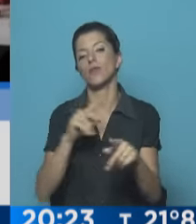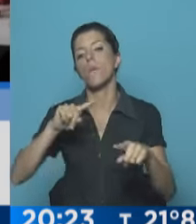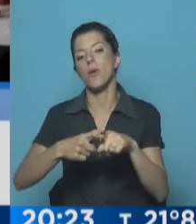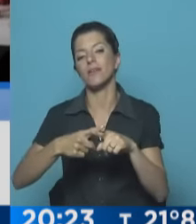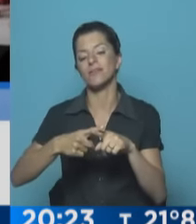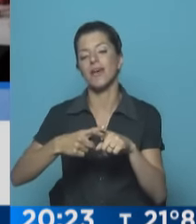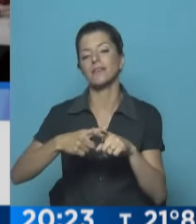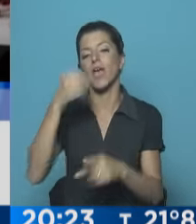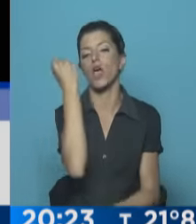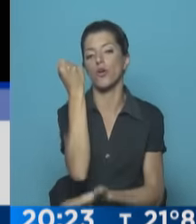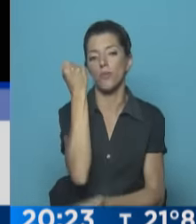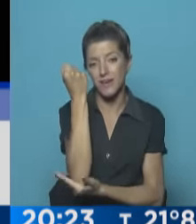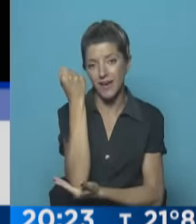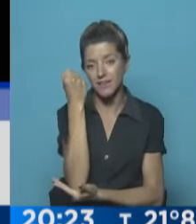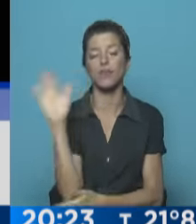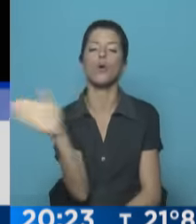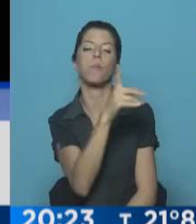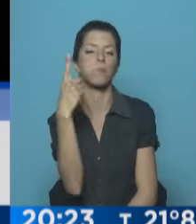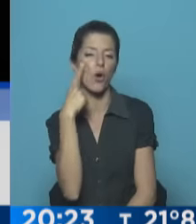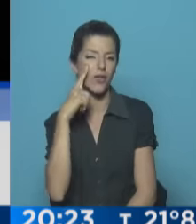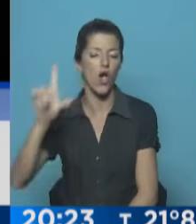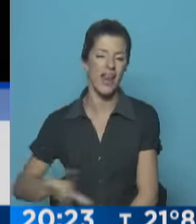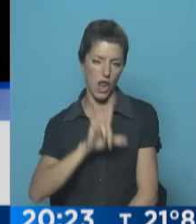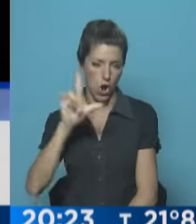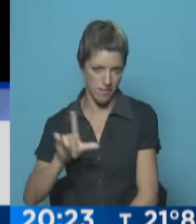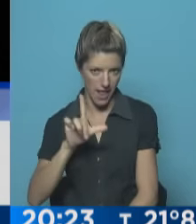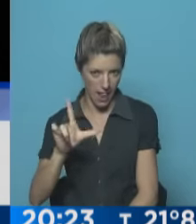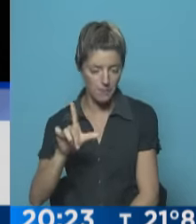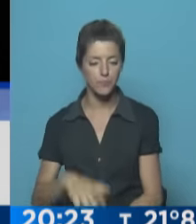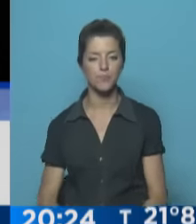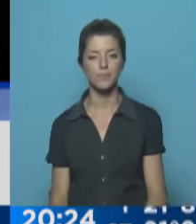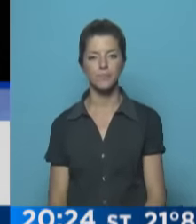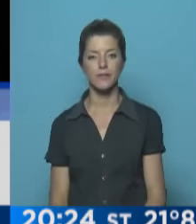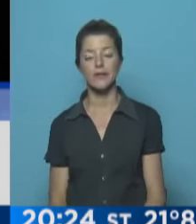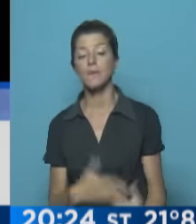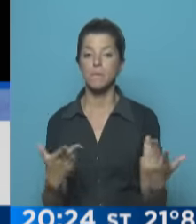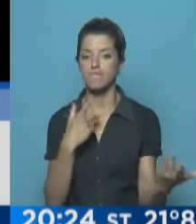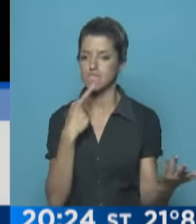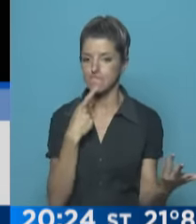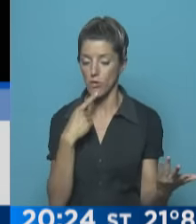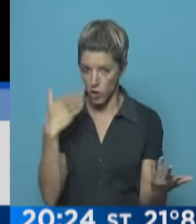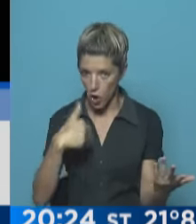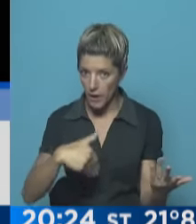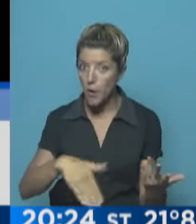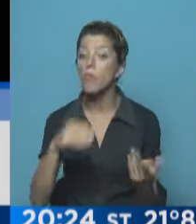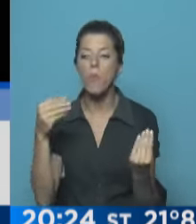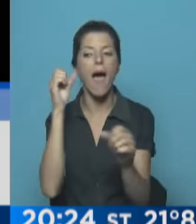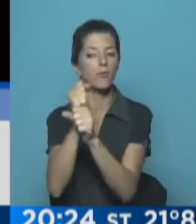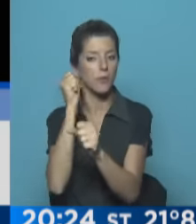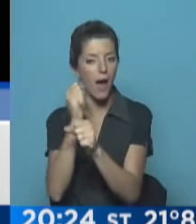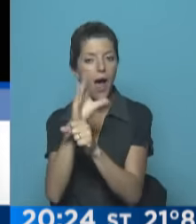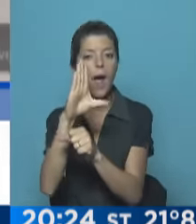económicas ortodoxas o más conocidas como neoliberales. Gran incógnita de lo que va a ser Nelson Barbosa,